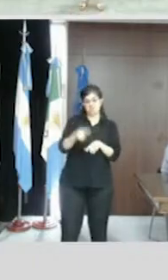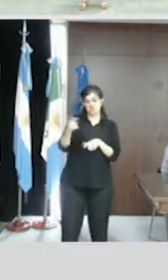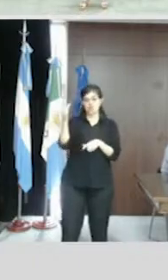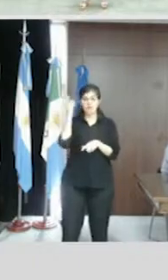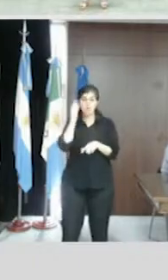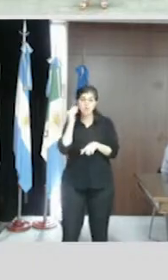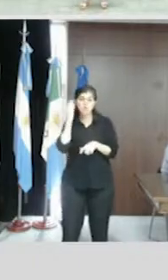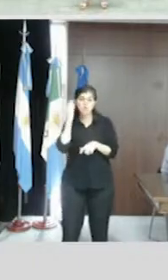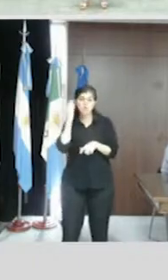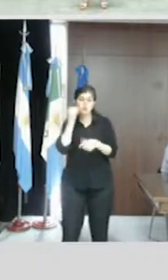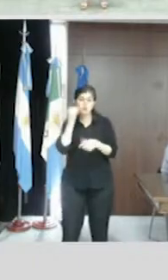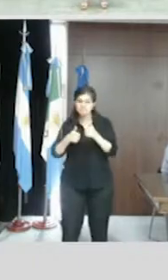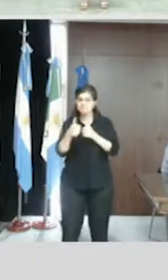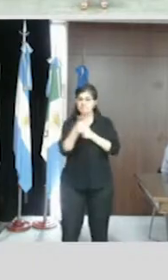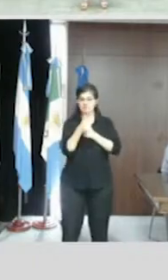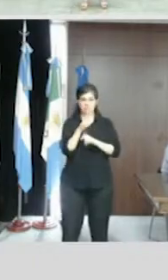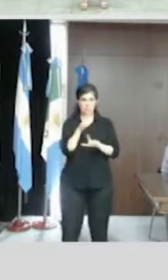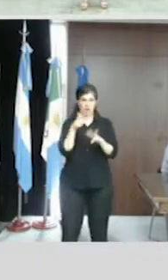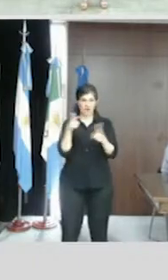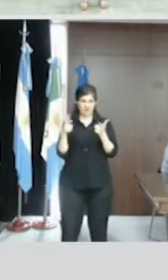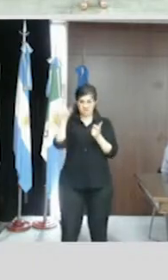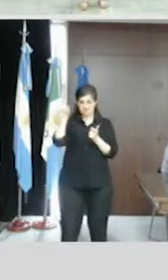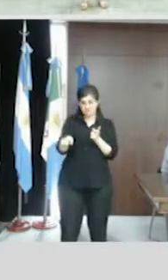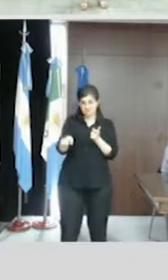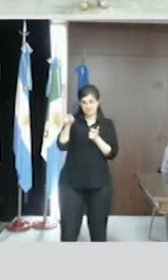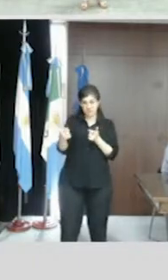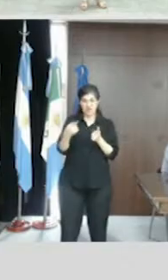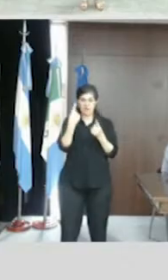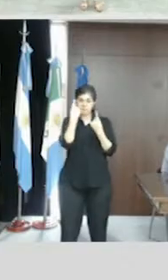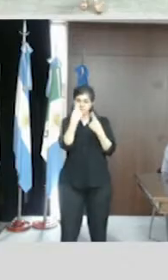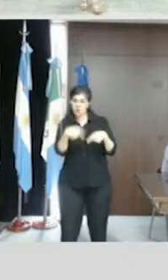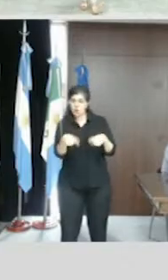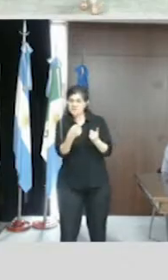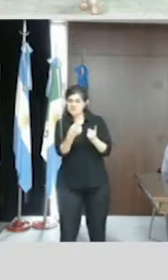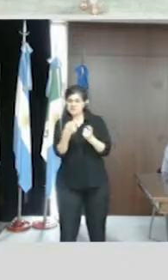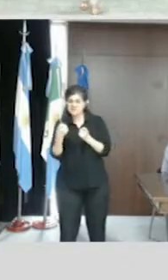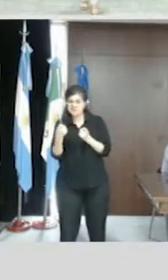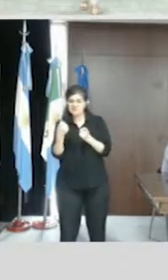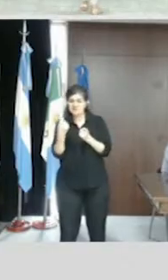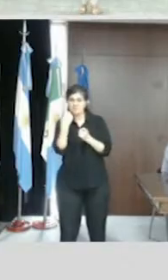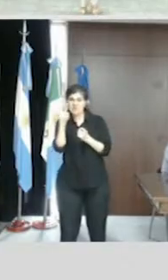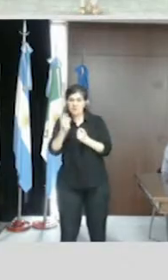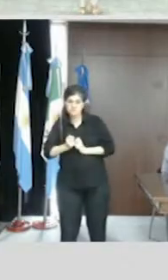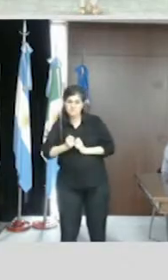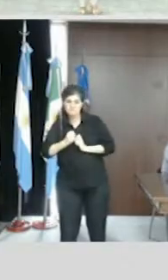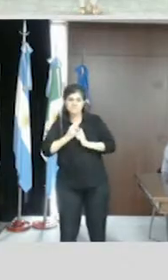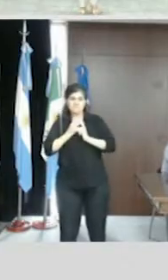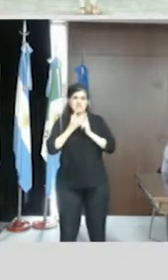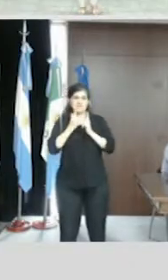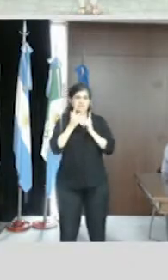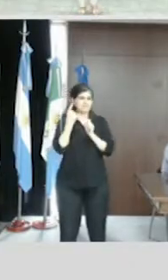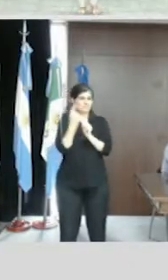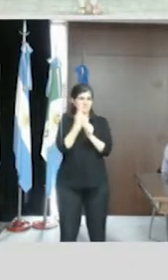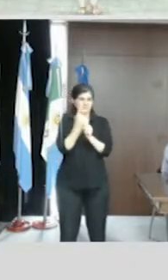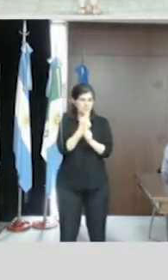que la persona siente necesidades, no las puede poner en palabras porque tiene un deterioro